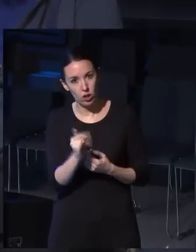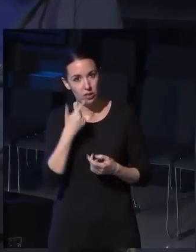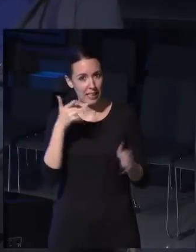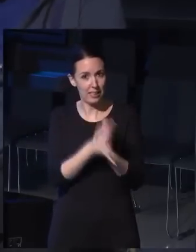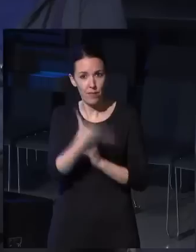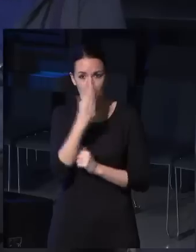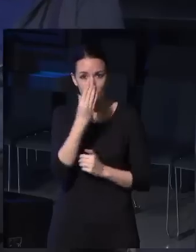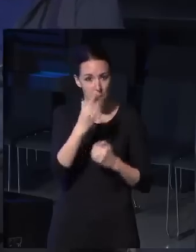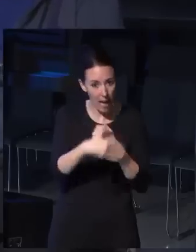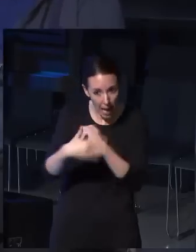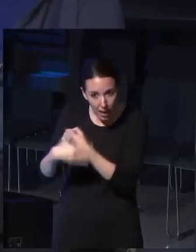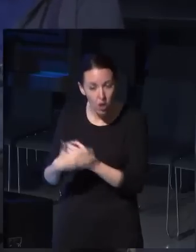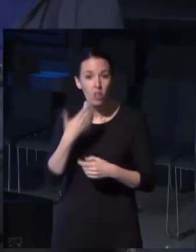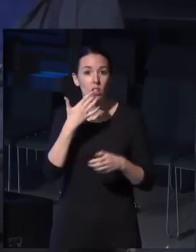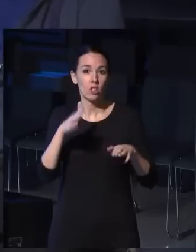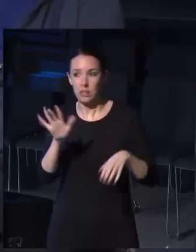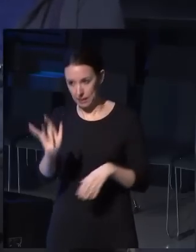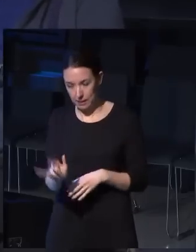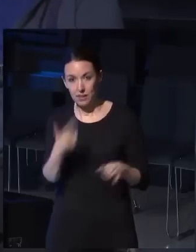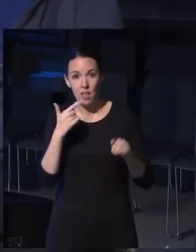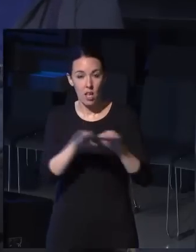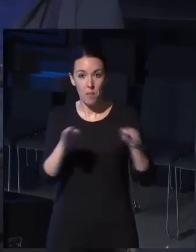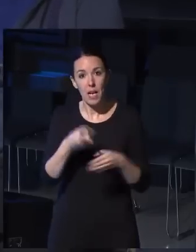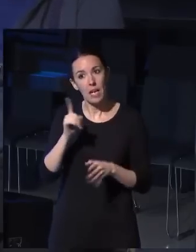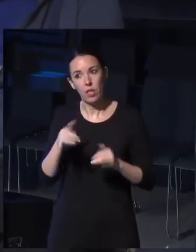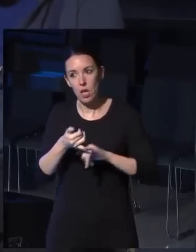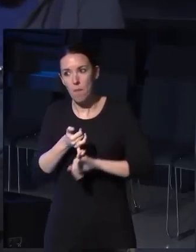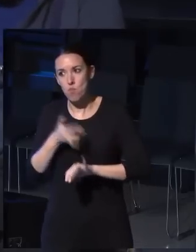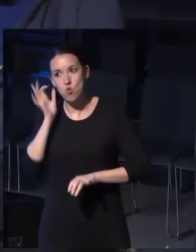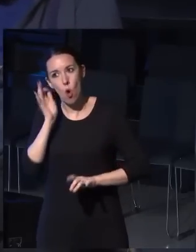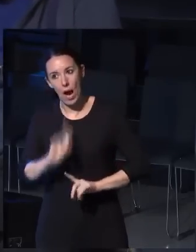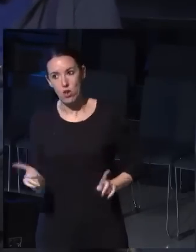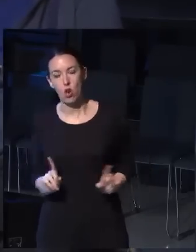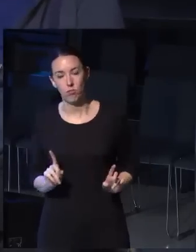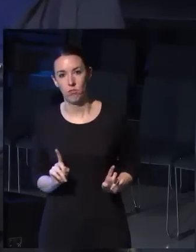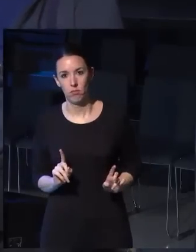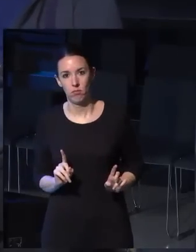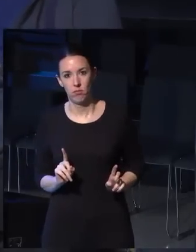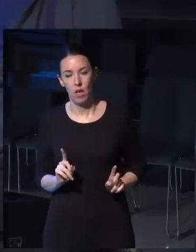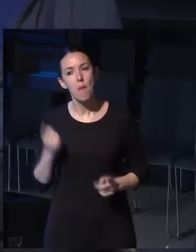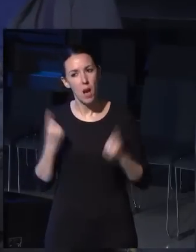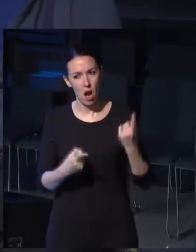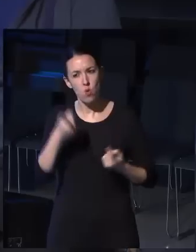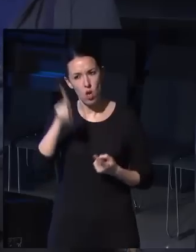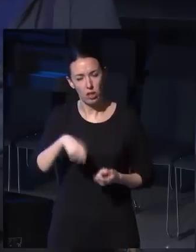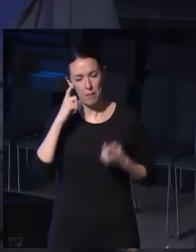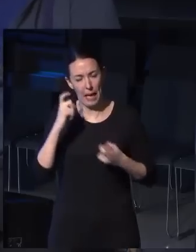tus perros. Eso sí. ¿Comen en tu mesa? Sí, quieres decir, acaricien a tu mujer. No, no sé. Pero alguno lo hay